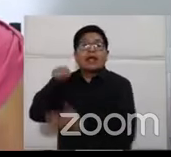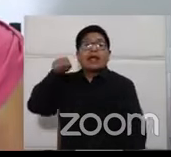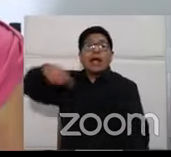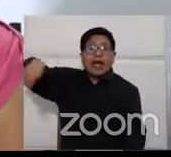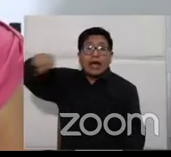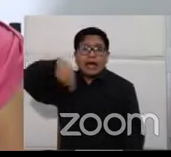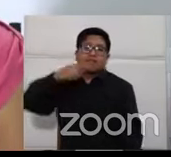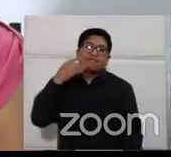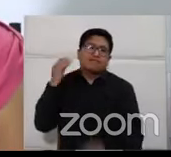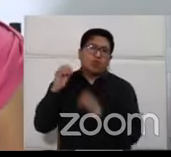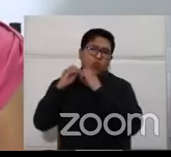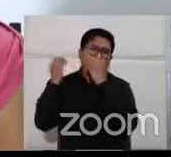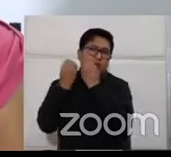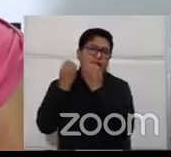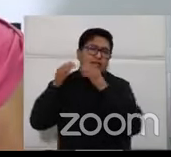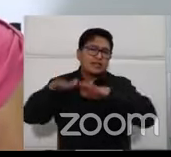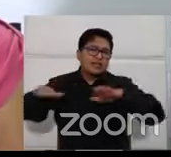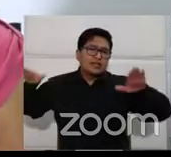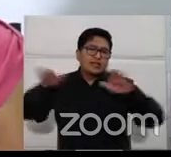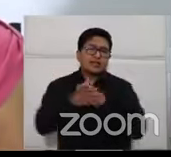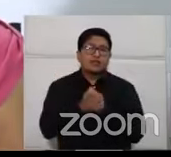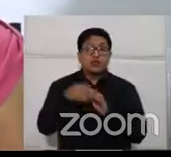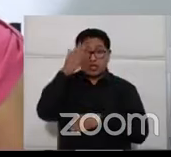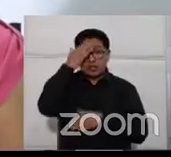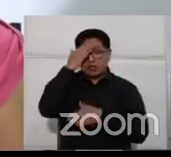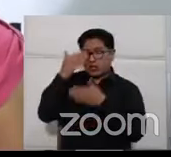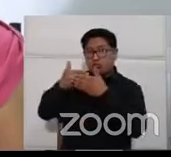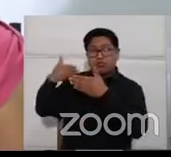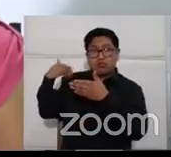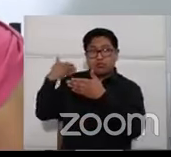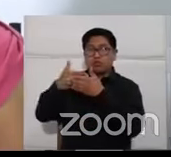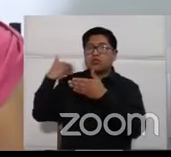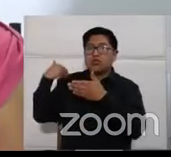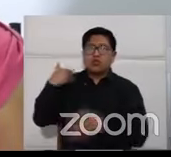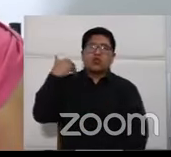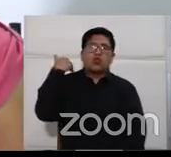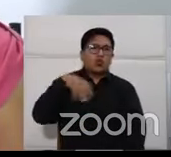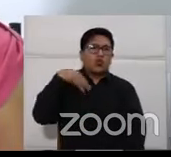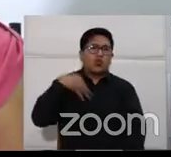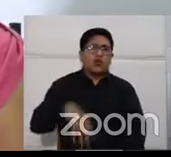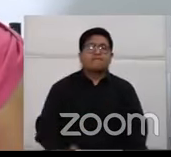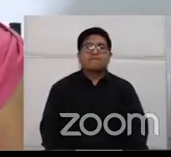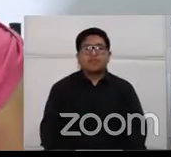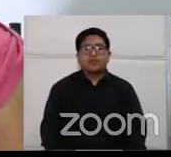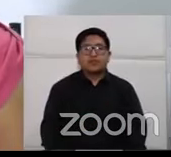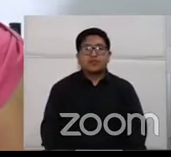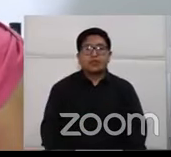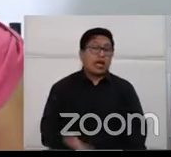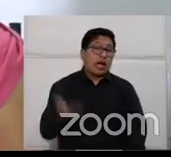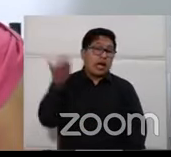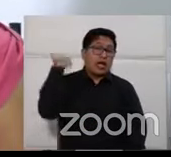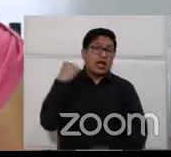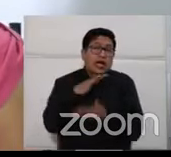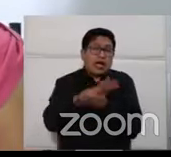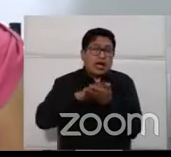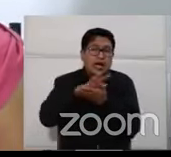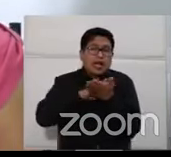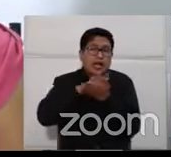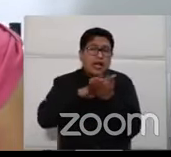que ha pasado en los últimos años además de no haber reconocido este aporte de la una de las niñas y niños